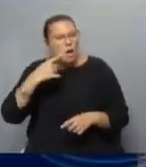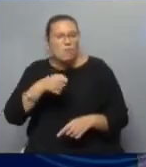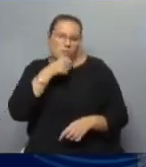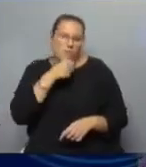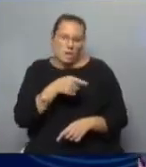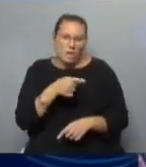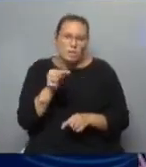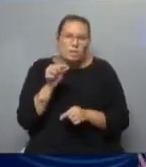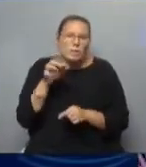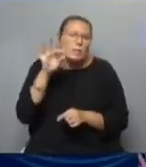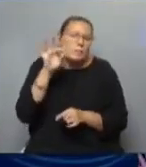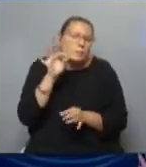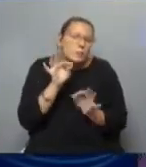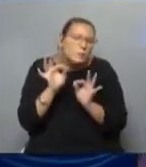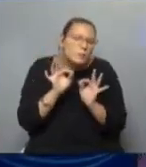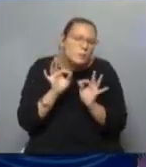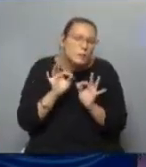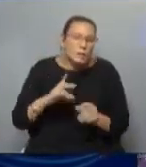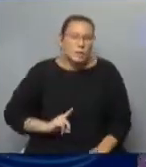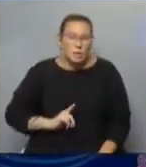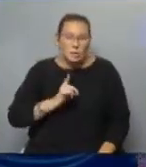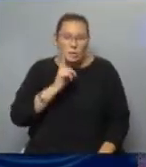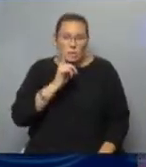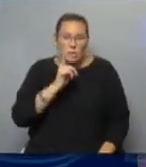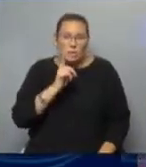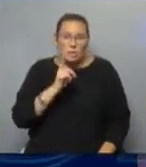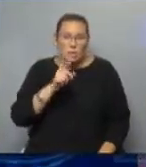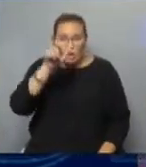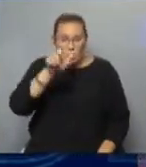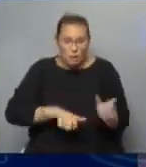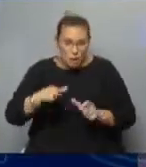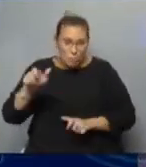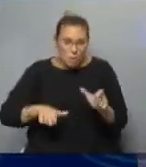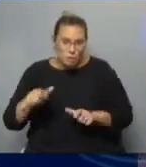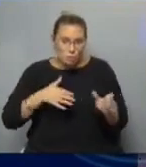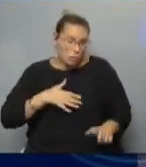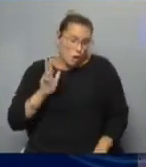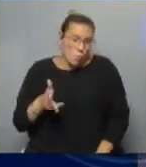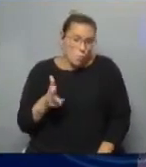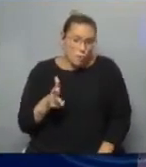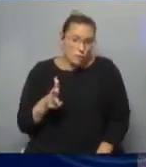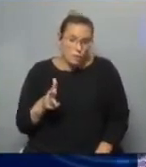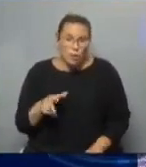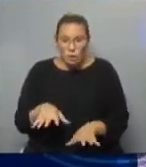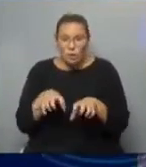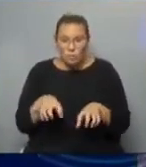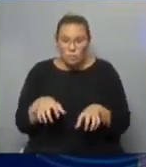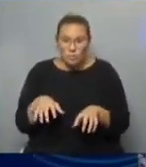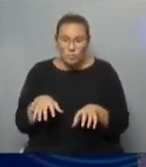la sutileza entre la dignidad de un ser humano que te creíste siempre, como todos seres humanos, ¿no? Que viven desde,